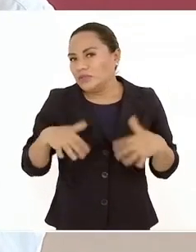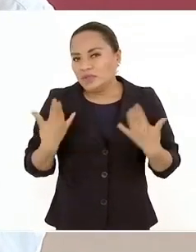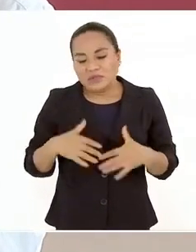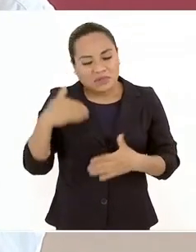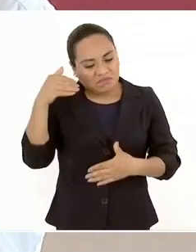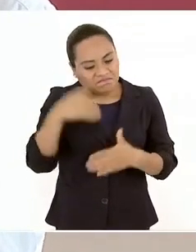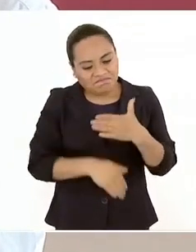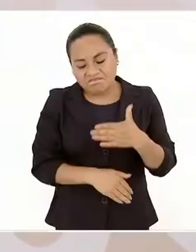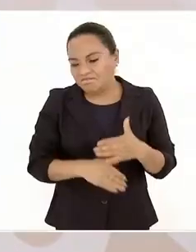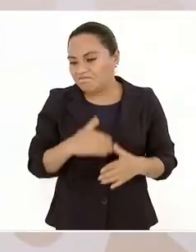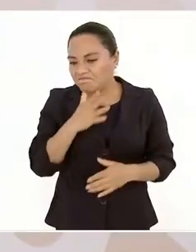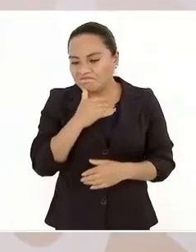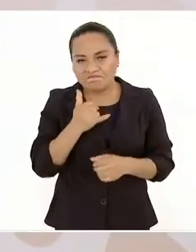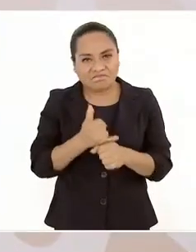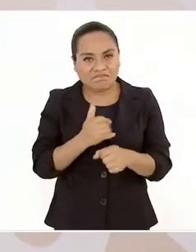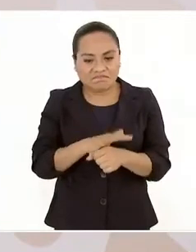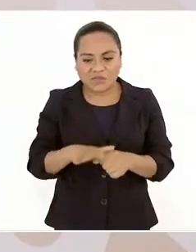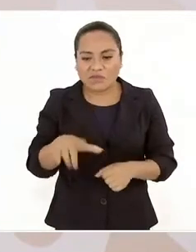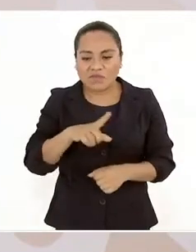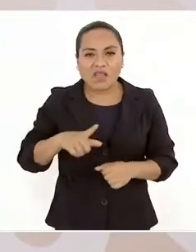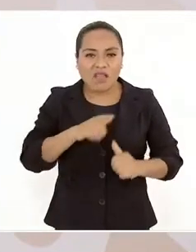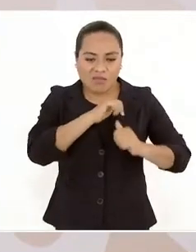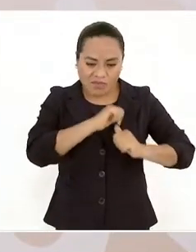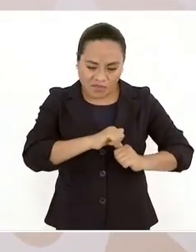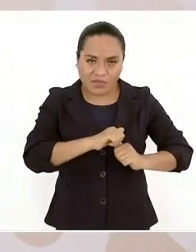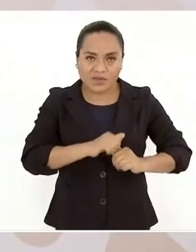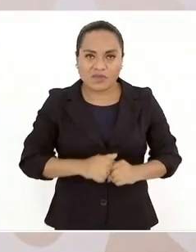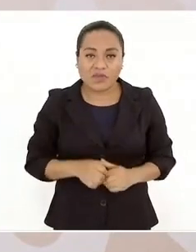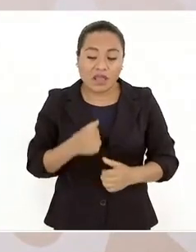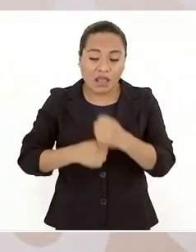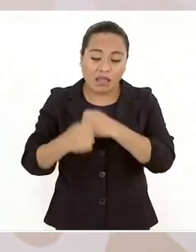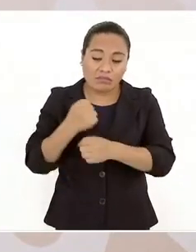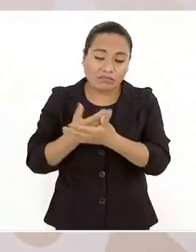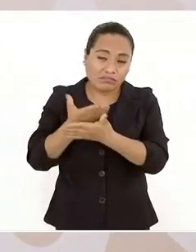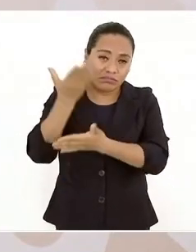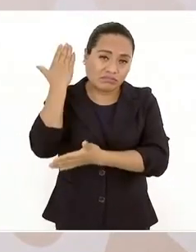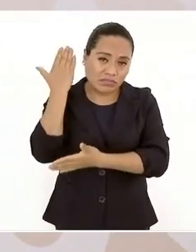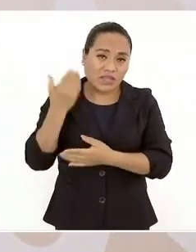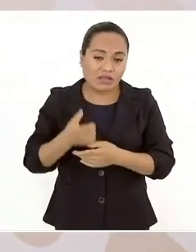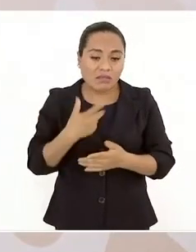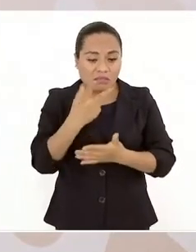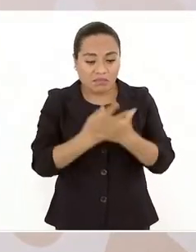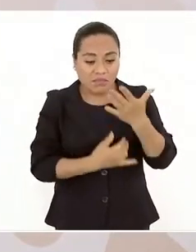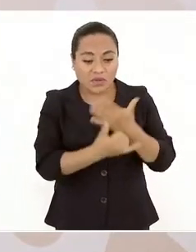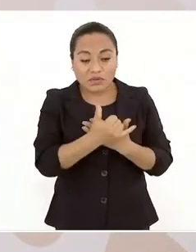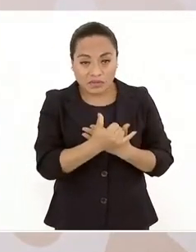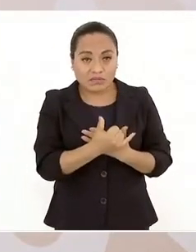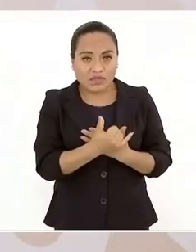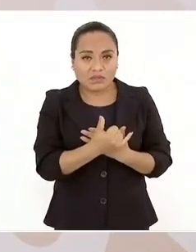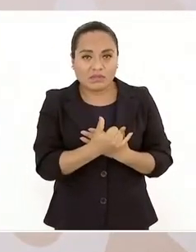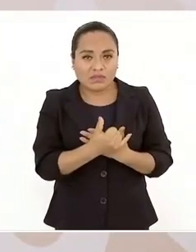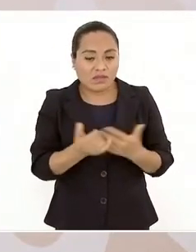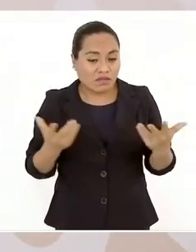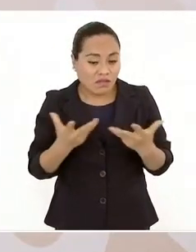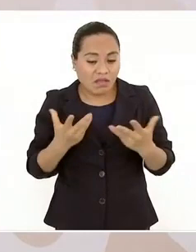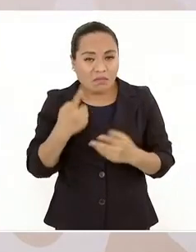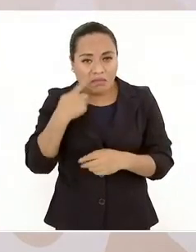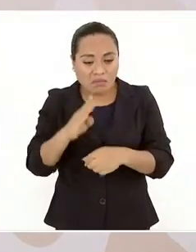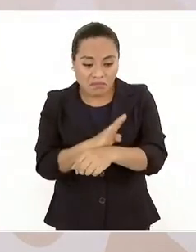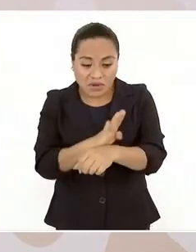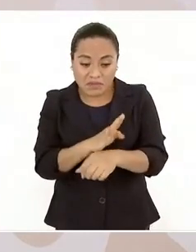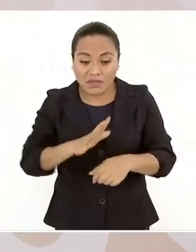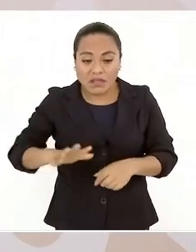como gobierno. Entonces, a diferencia del pasado, cuando estos proyectos se hacían solo para beneficio de